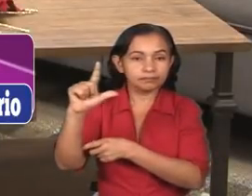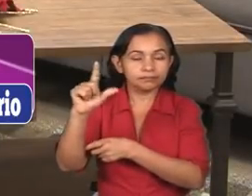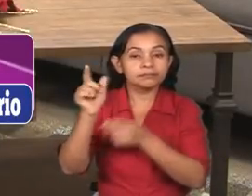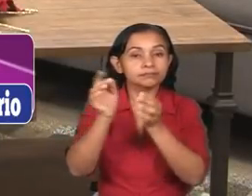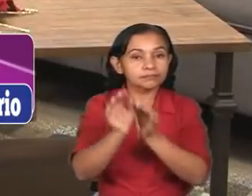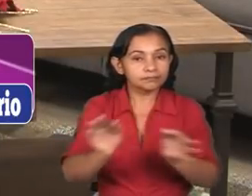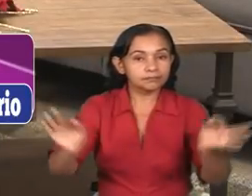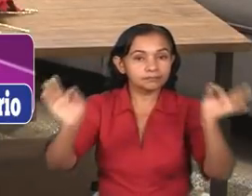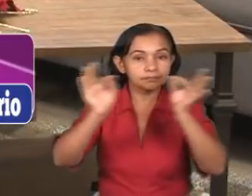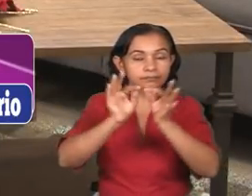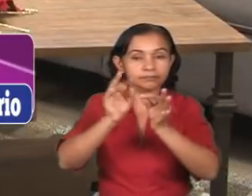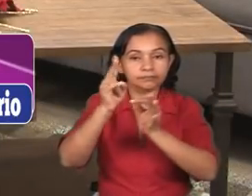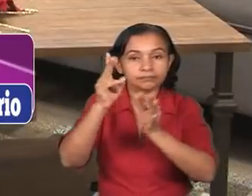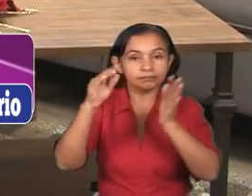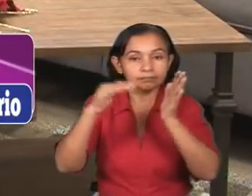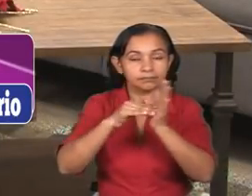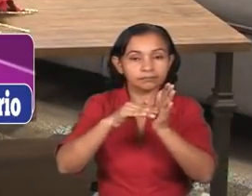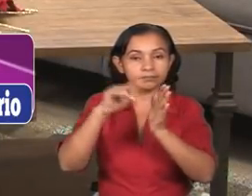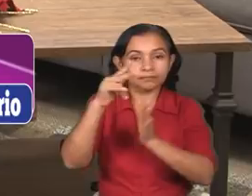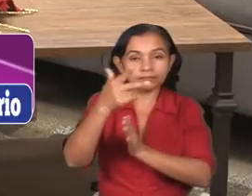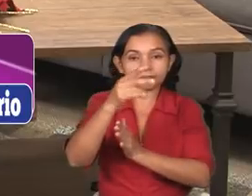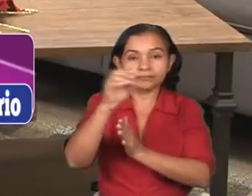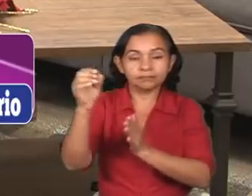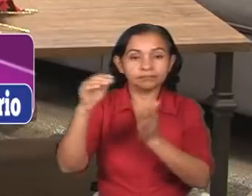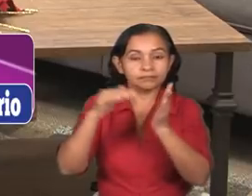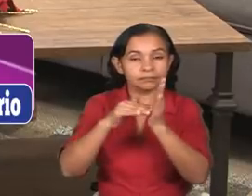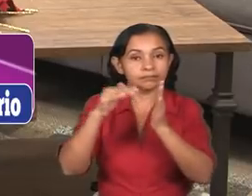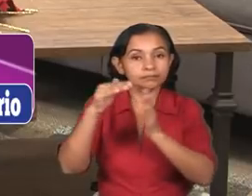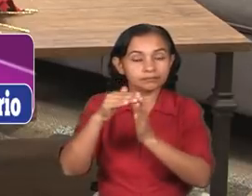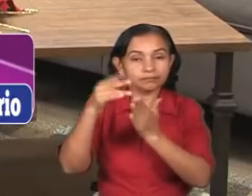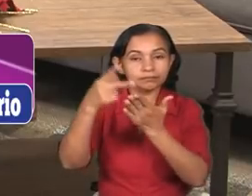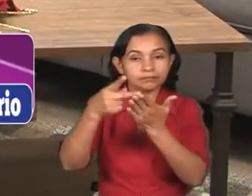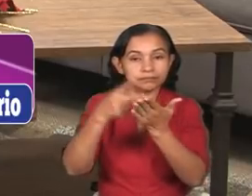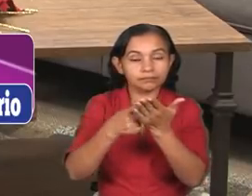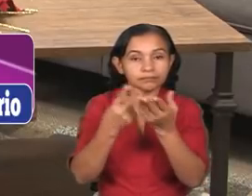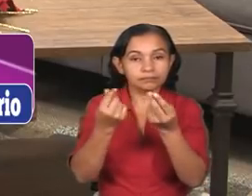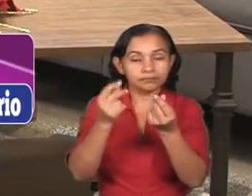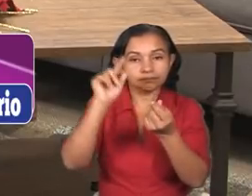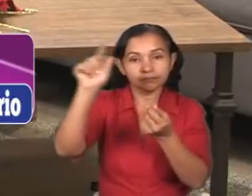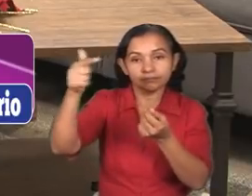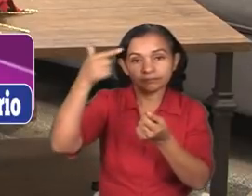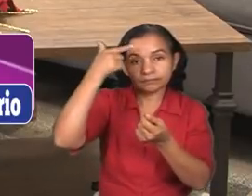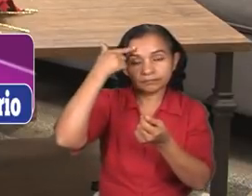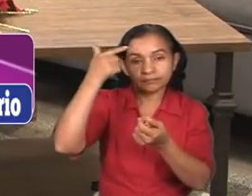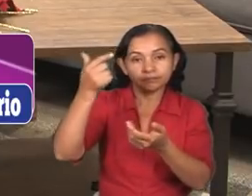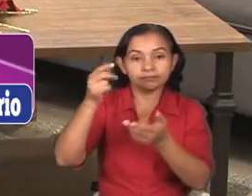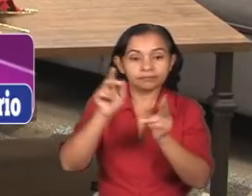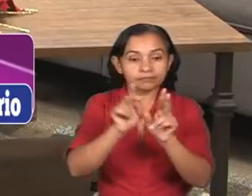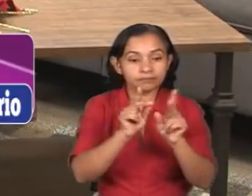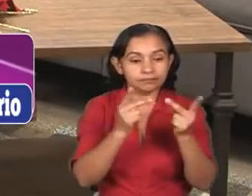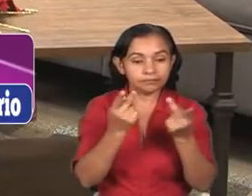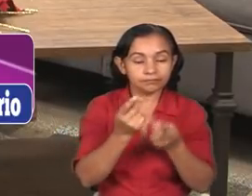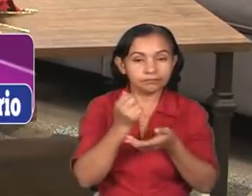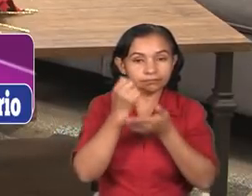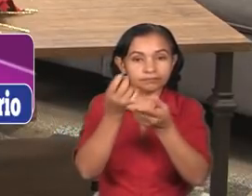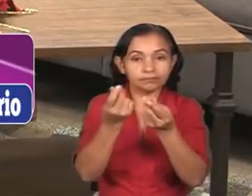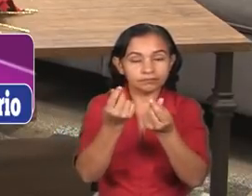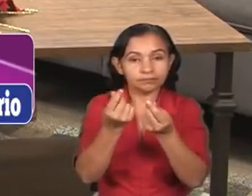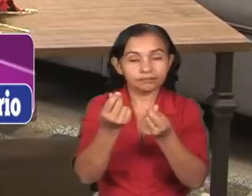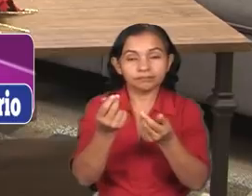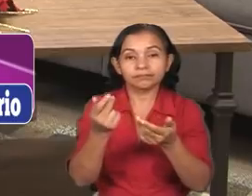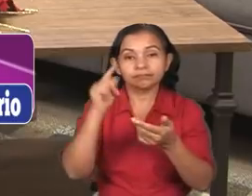nosotros presentamos 2.800 millones, que es el presupuesto del gobierno, el presupuesto de los fondos públicos de la hacienda del